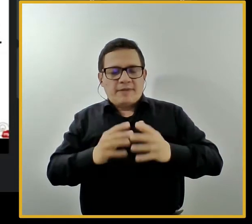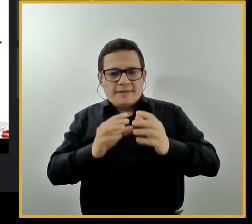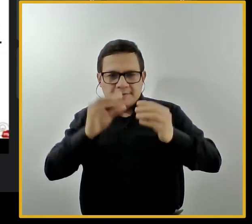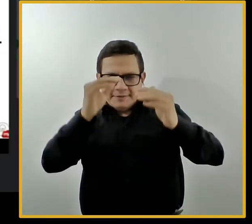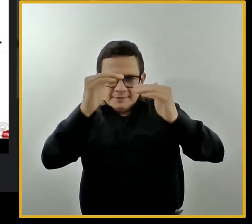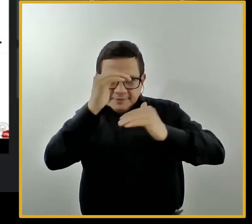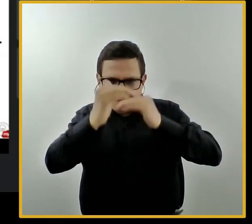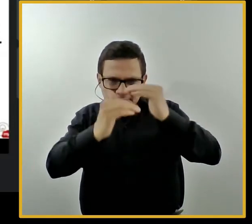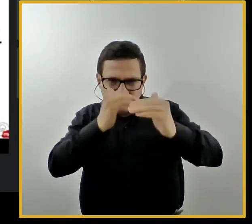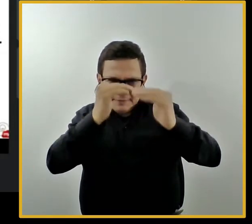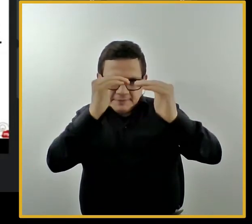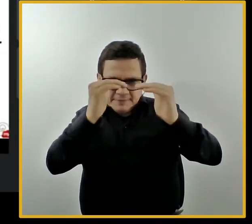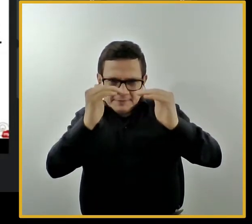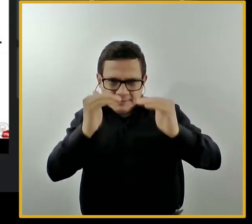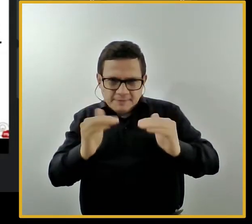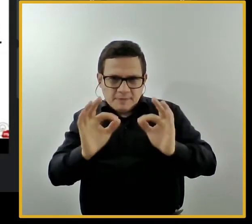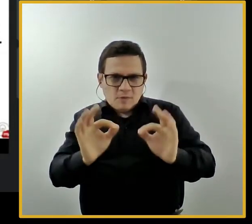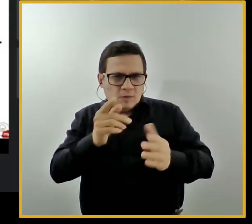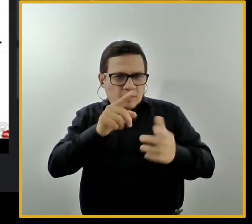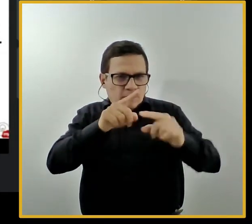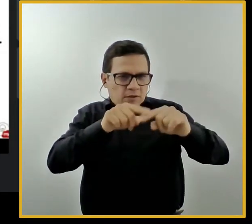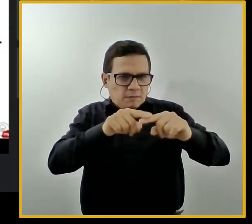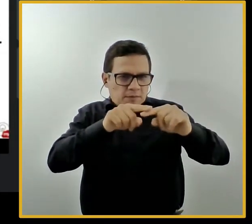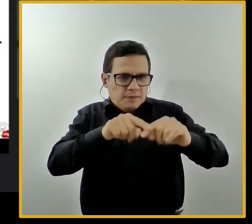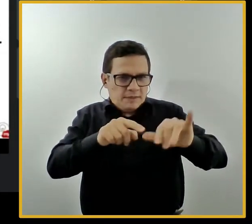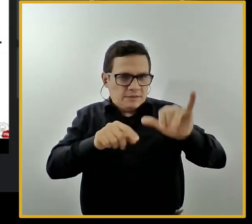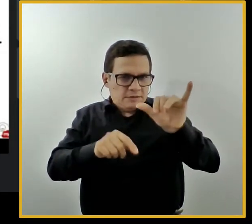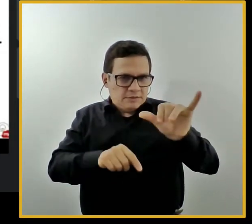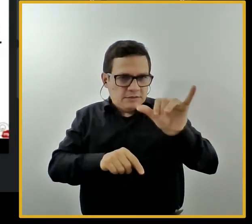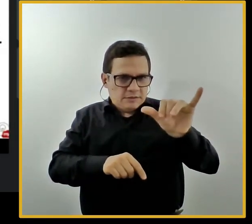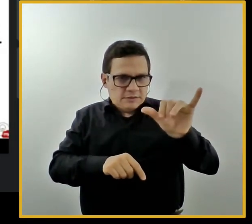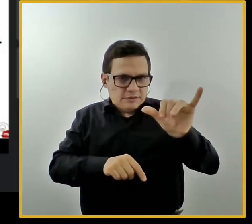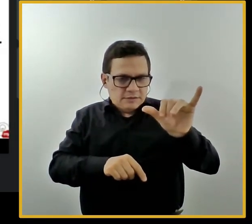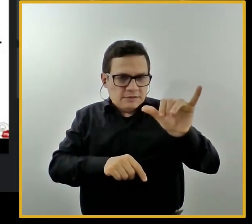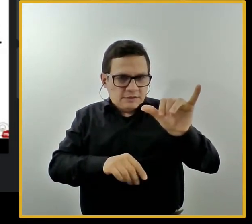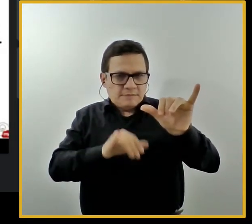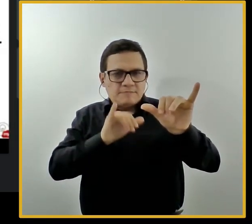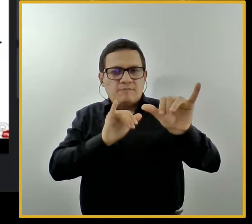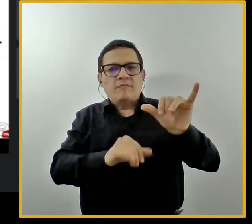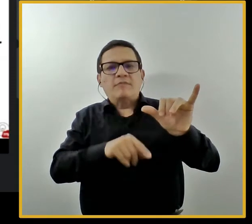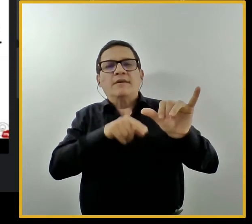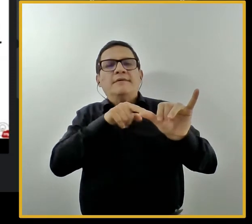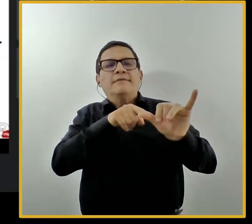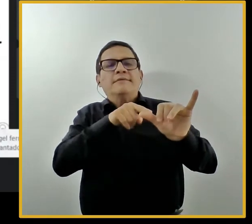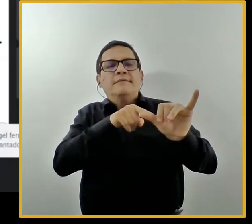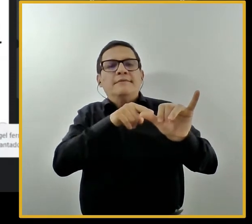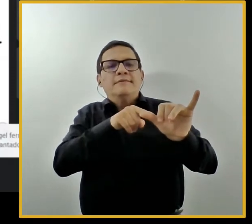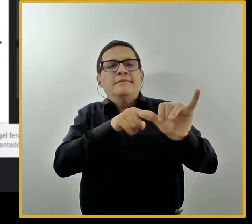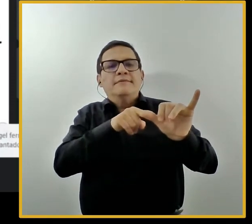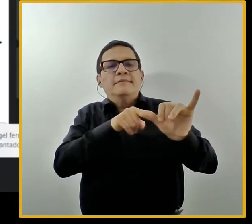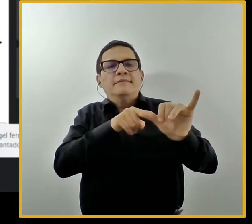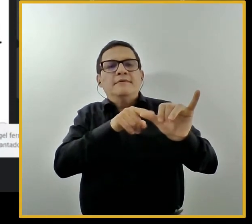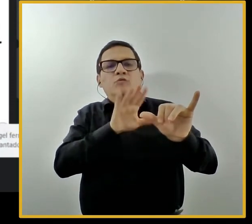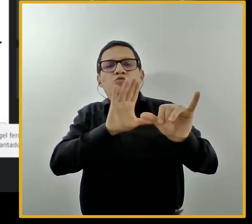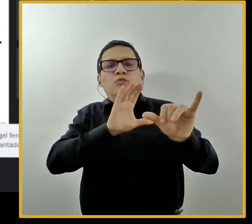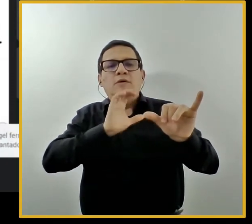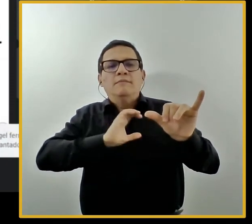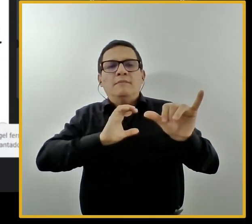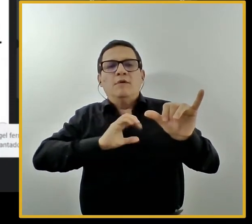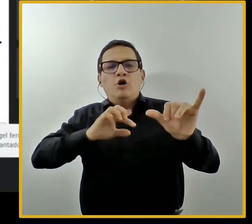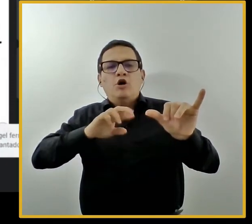esa variable dependiente de y, ¿cierto? Teniendo en cuenta que allí existe una